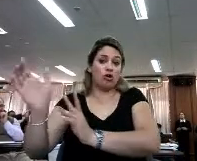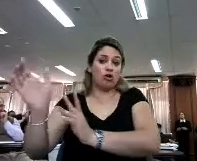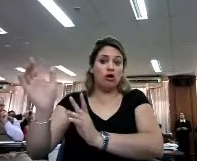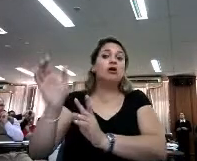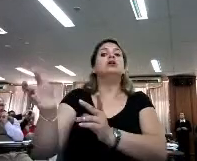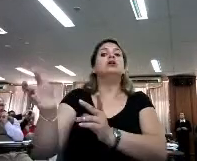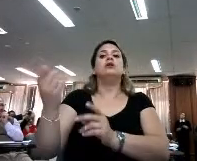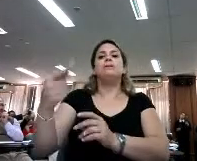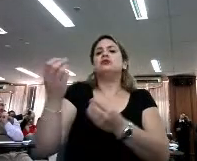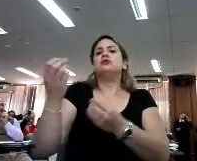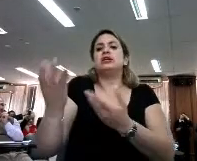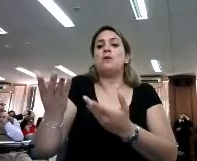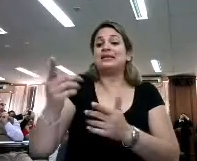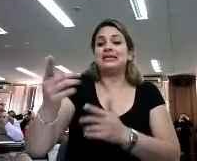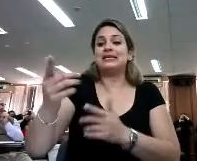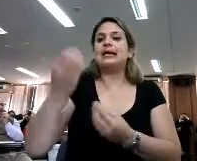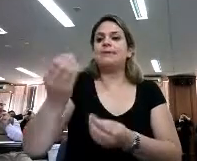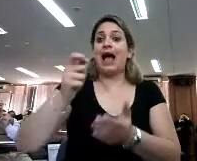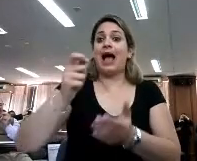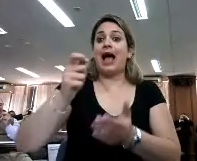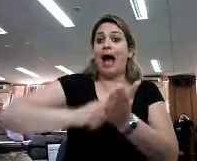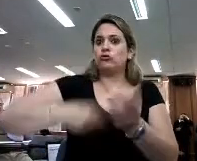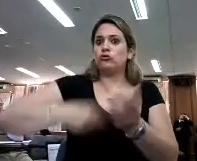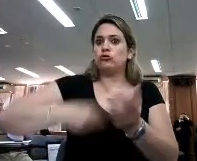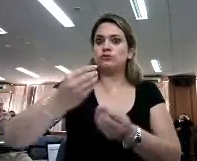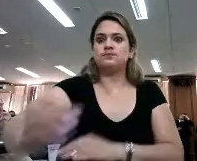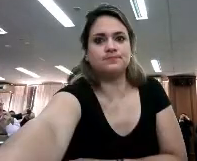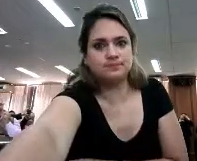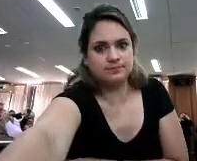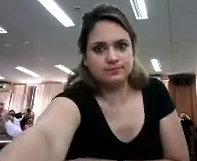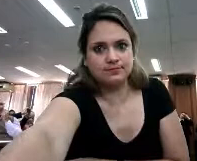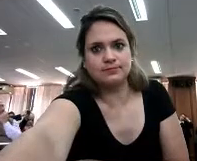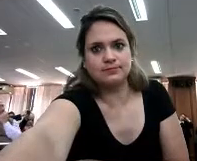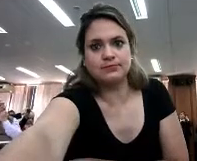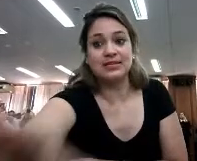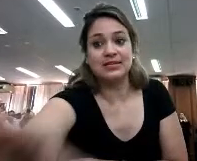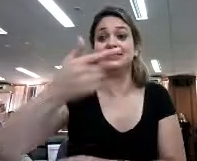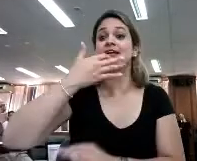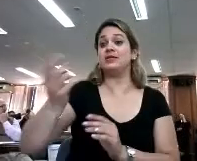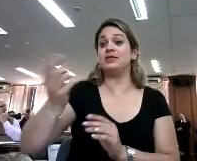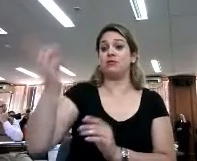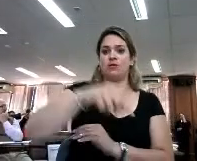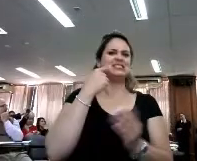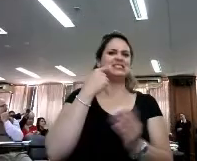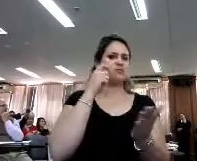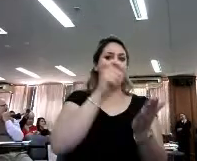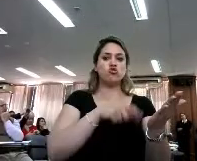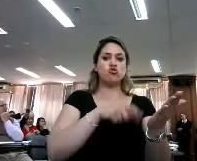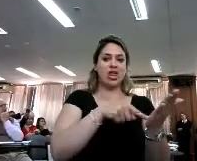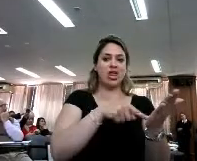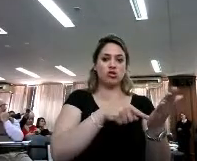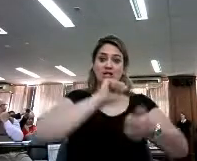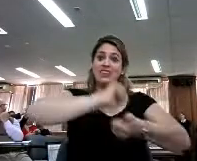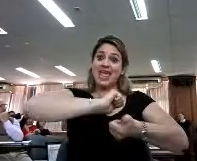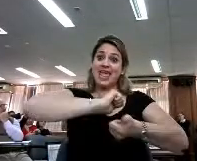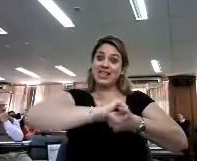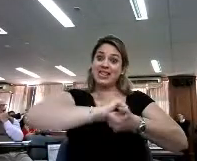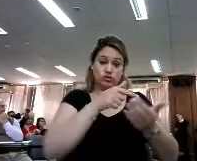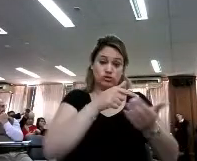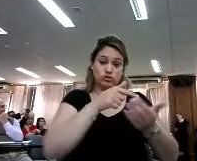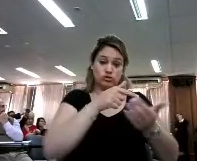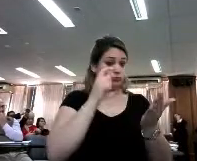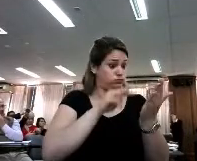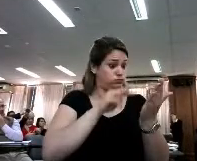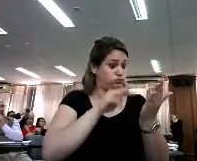nada, que te certifique el autor que entonces en consecuencia volvió. Es más, si tú lees los contratos de edición, por ejemplo, hay